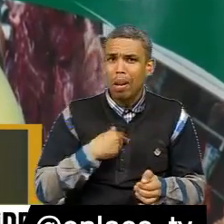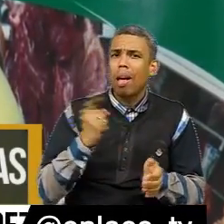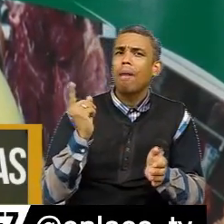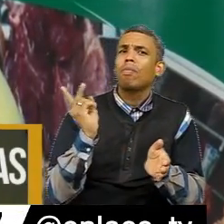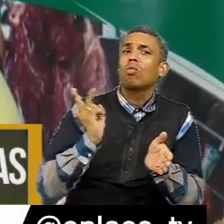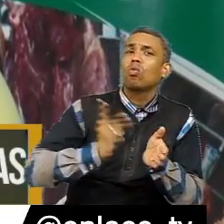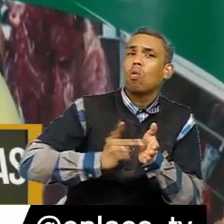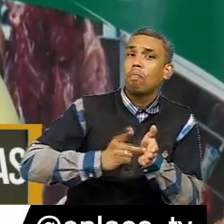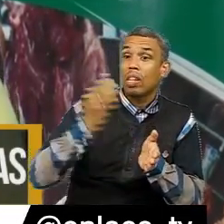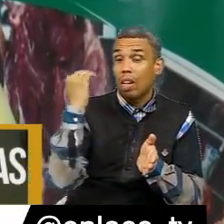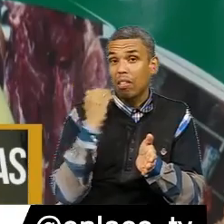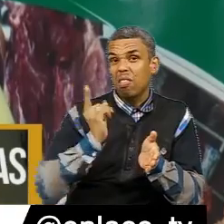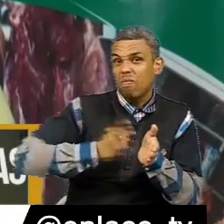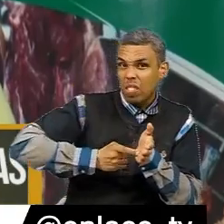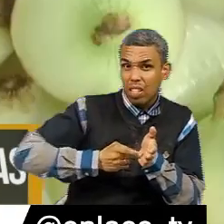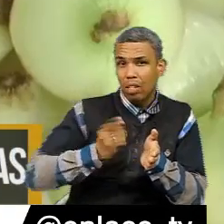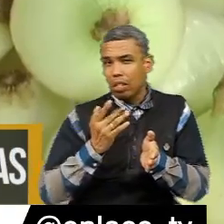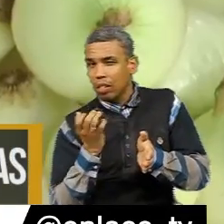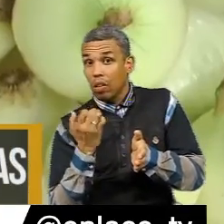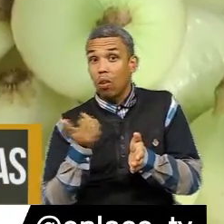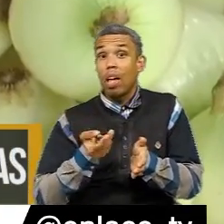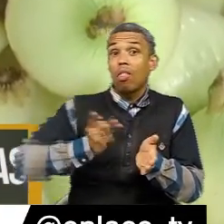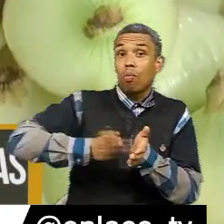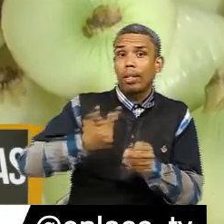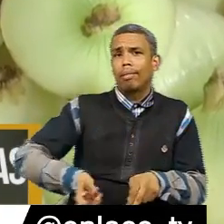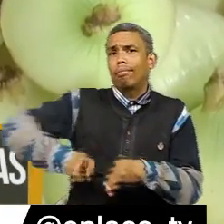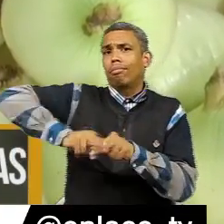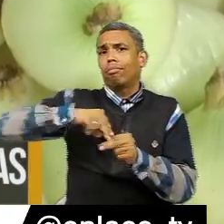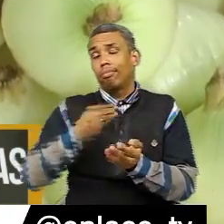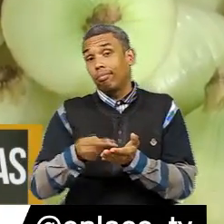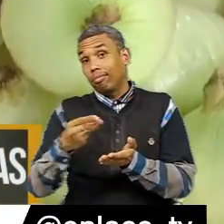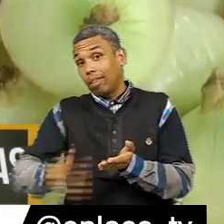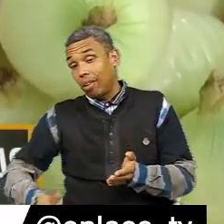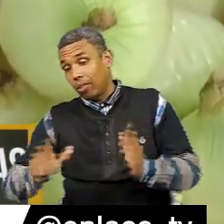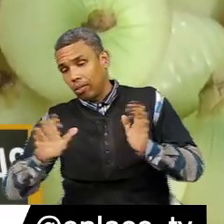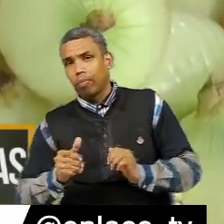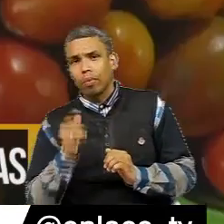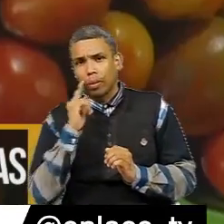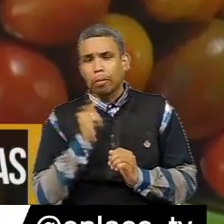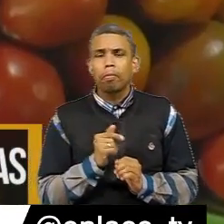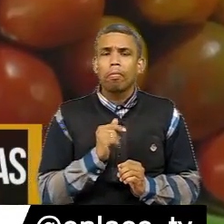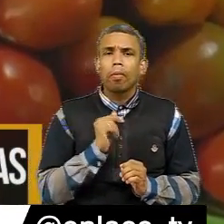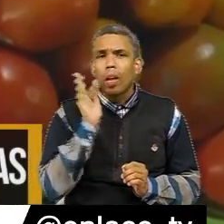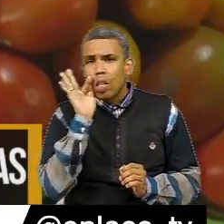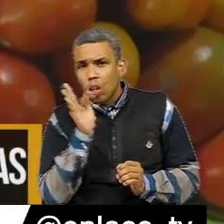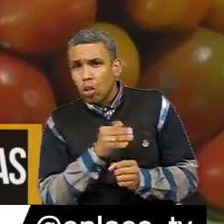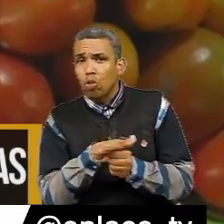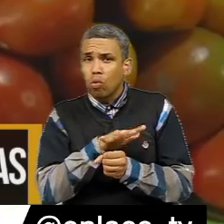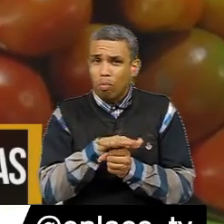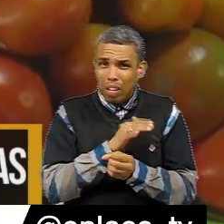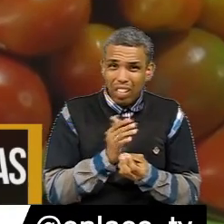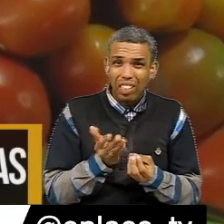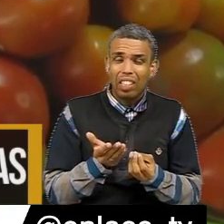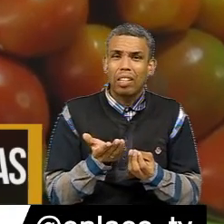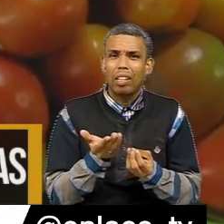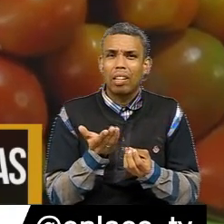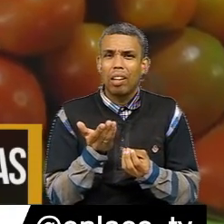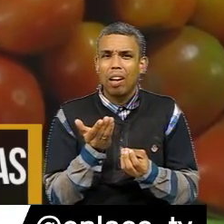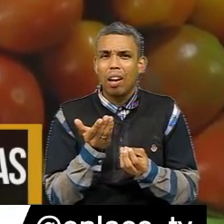Entonces, un incremento bastante alto. En cuanto a productos de la región como el tomate, apio, arracacha y papa, se evidencia la